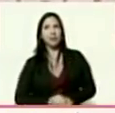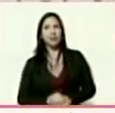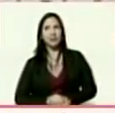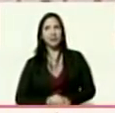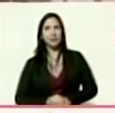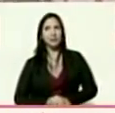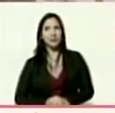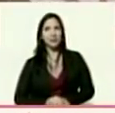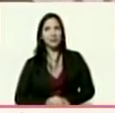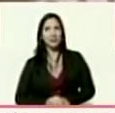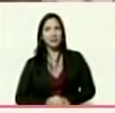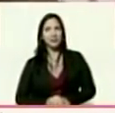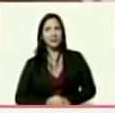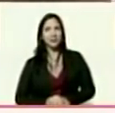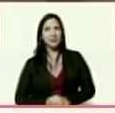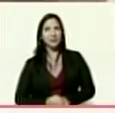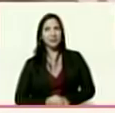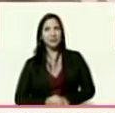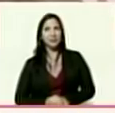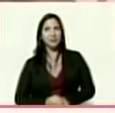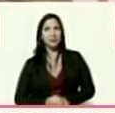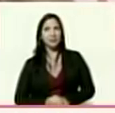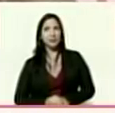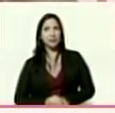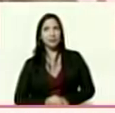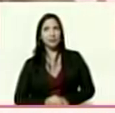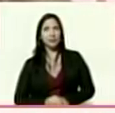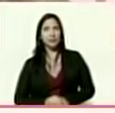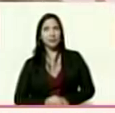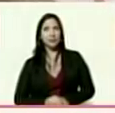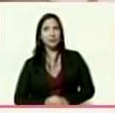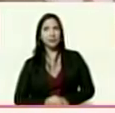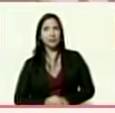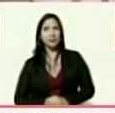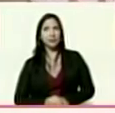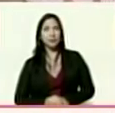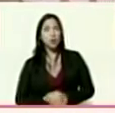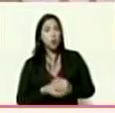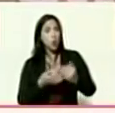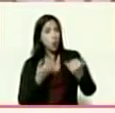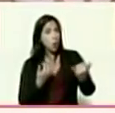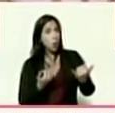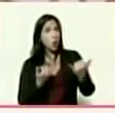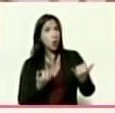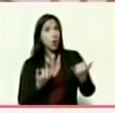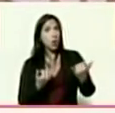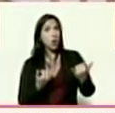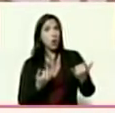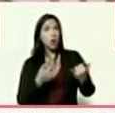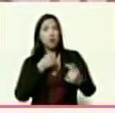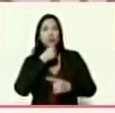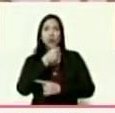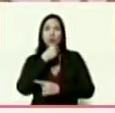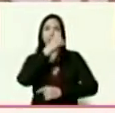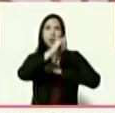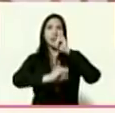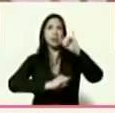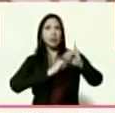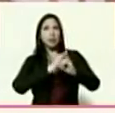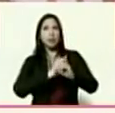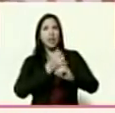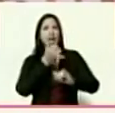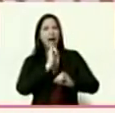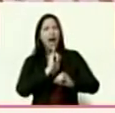¿Cómo así? Ya me voy. Bueno, en este momento, en los medios internacionales, hay una